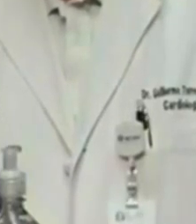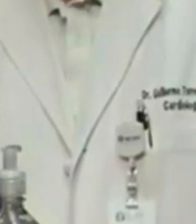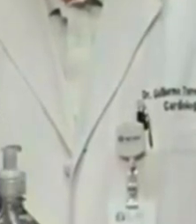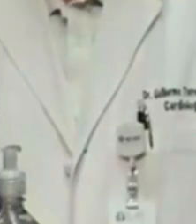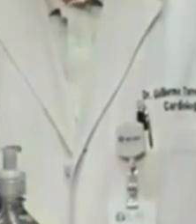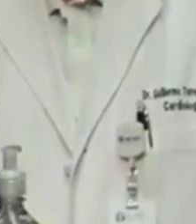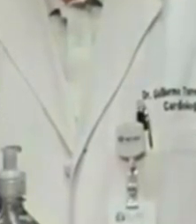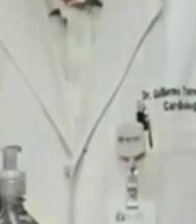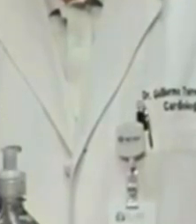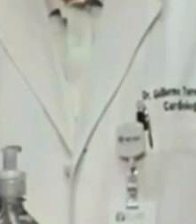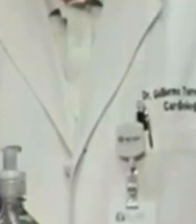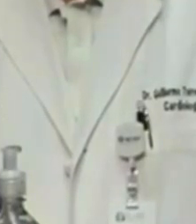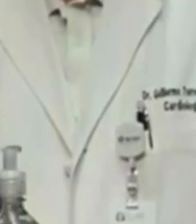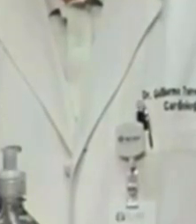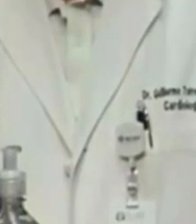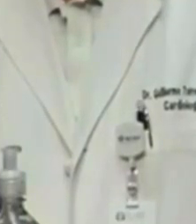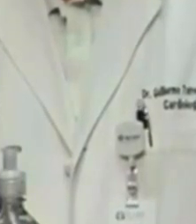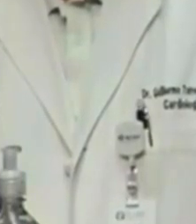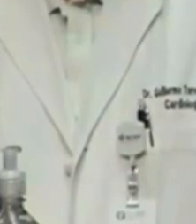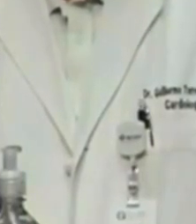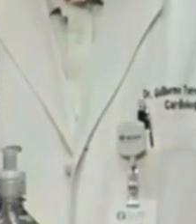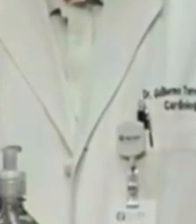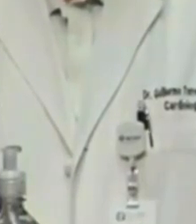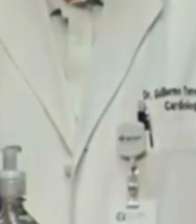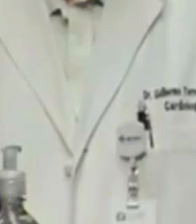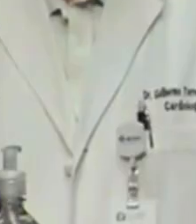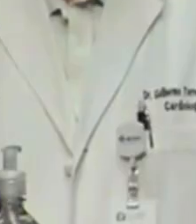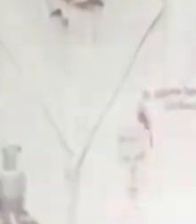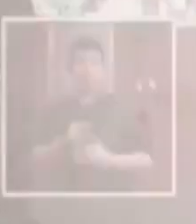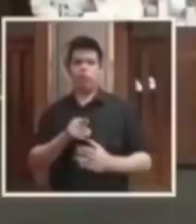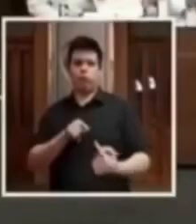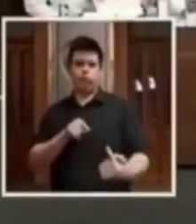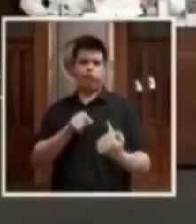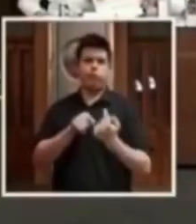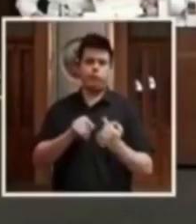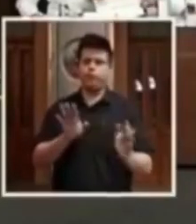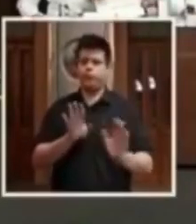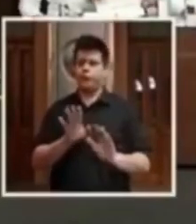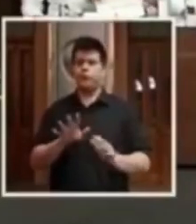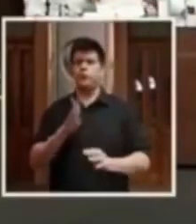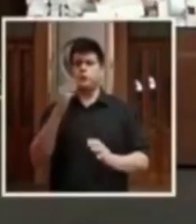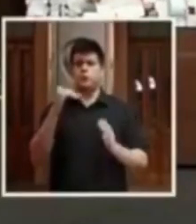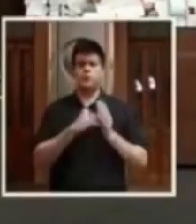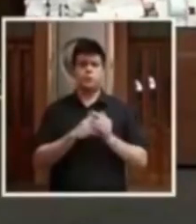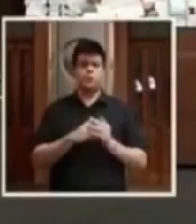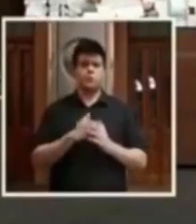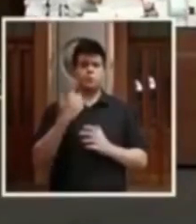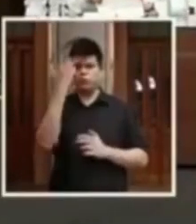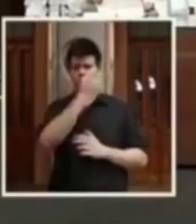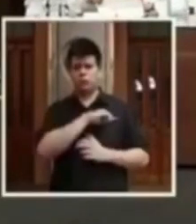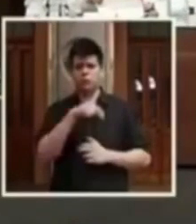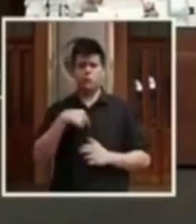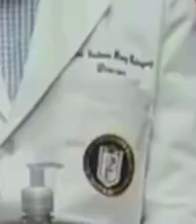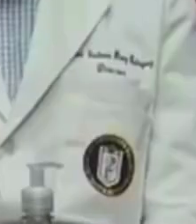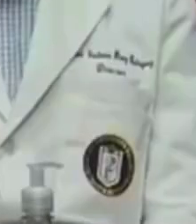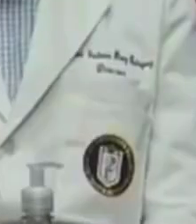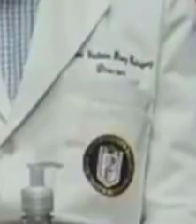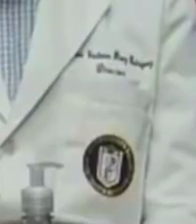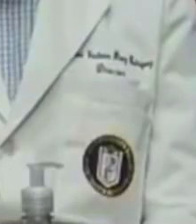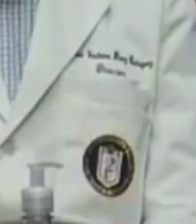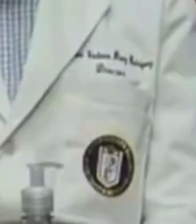en las pruebas de laboratorio que casi llevamos ya casi 9000 de 5.000 pruebas teníamos alrededor de 300 casos